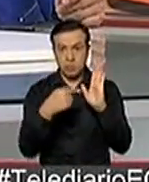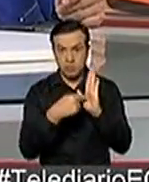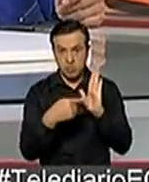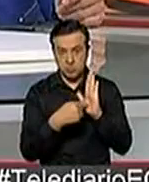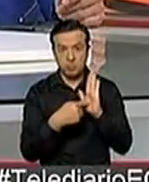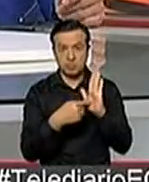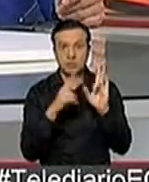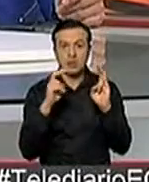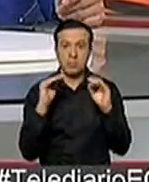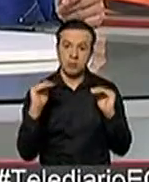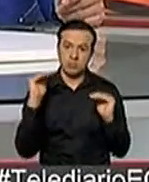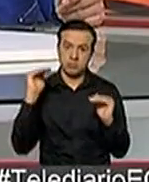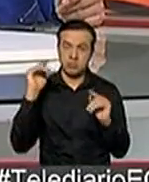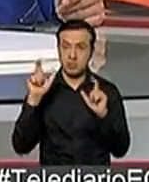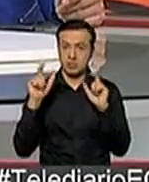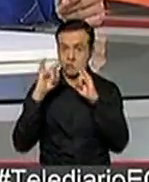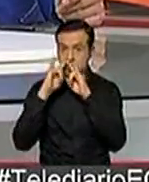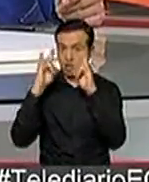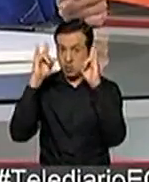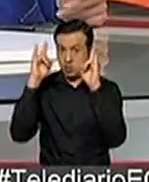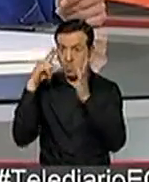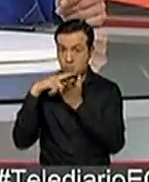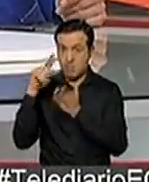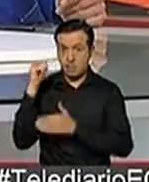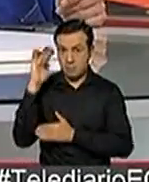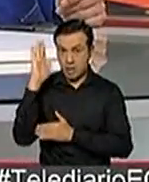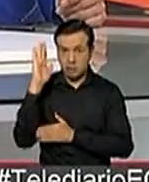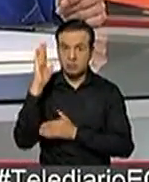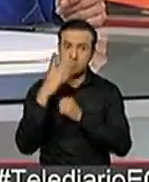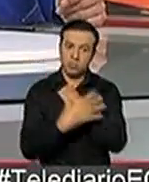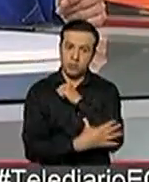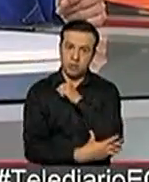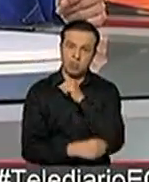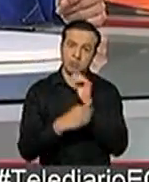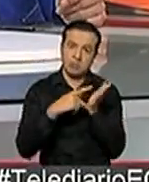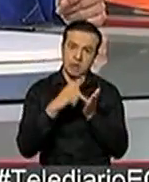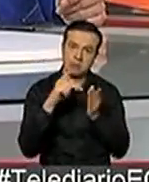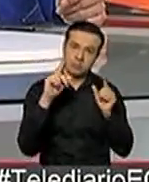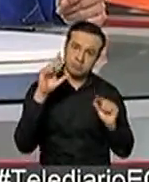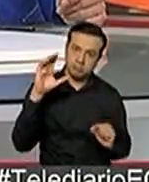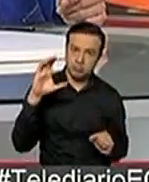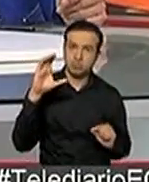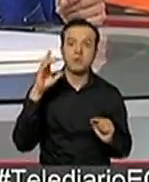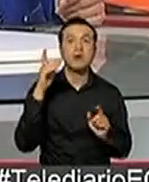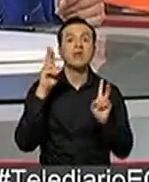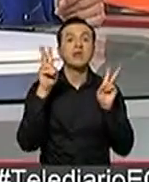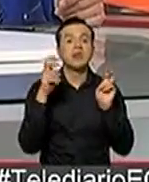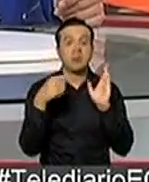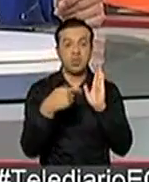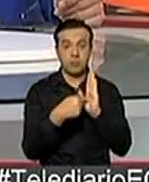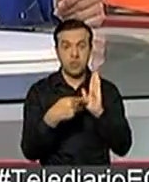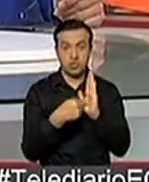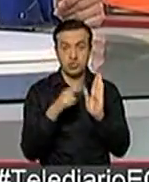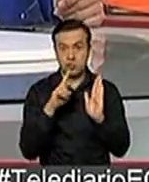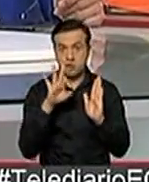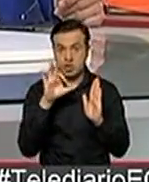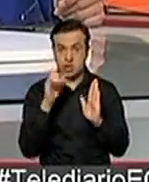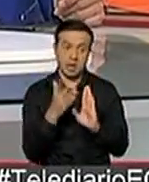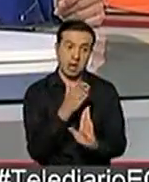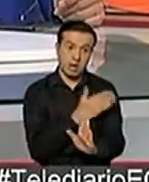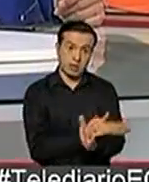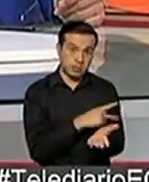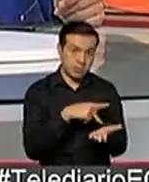principios de progresividad para que paguen más los que más tienen. Incluye la eliminación del anticipo del impuesto a la renta y la creación